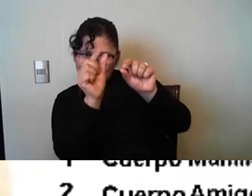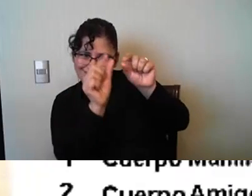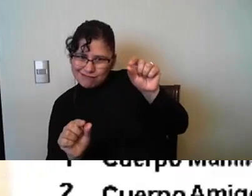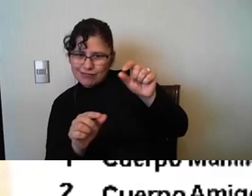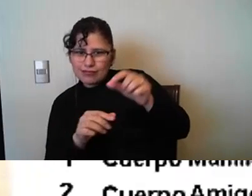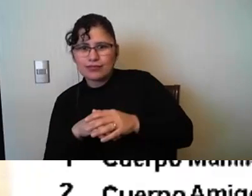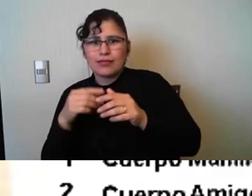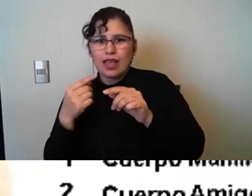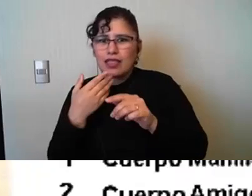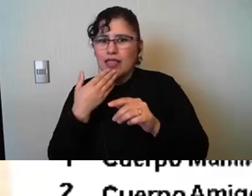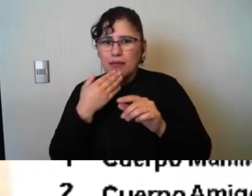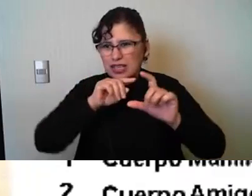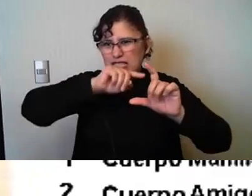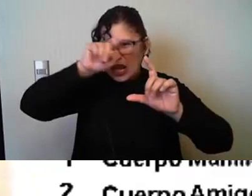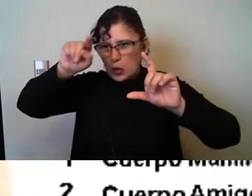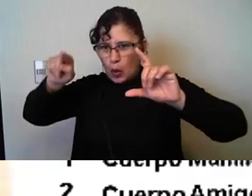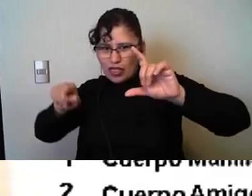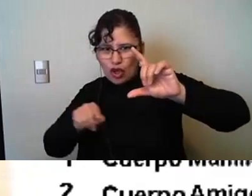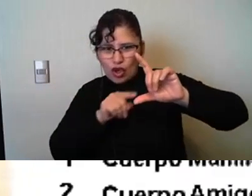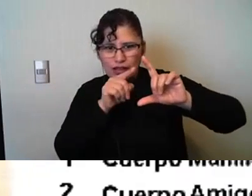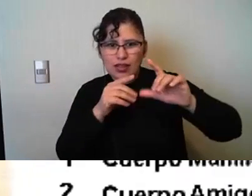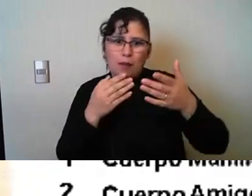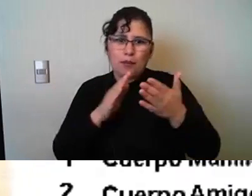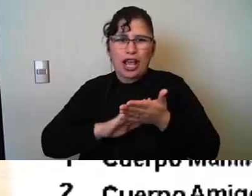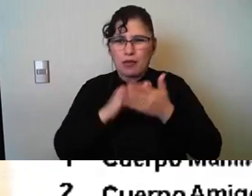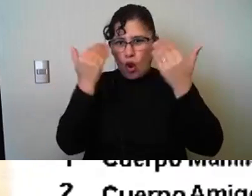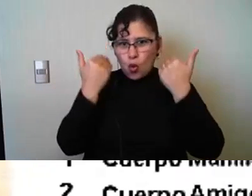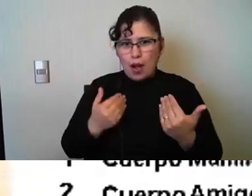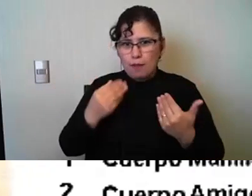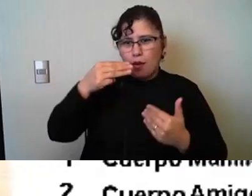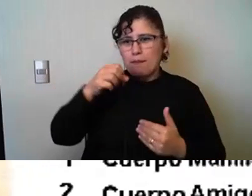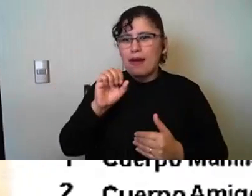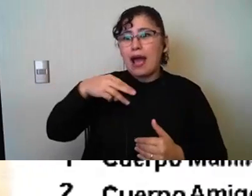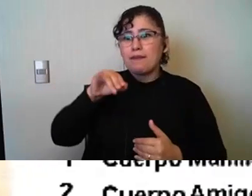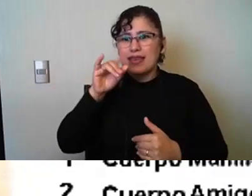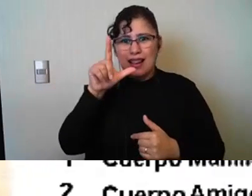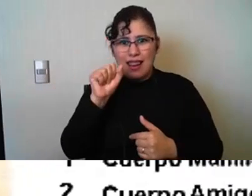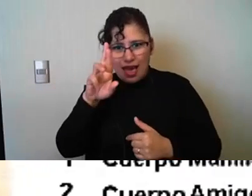Y hay circuitos que lo relacionan. Acá está el cuerpo mamilar, ¿cierto? Ahí está el núcleo anterior del